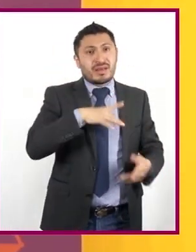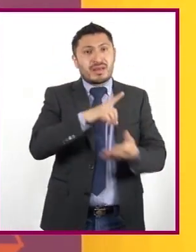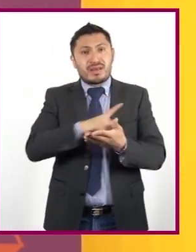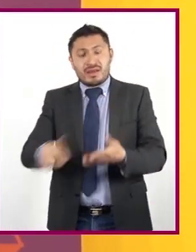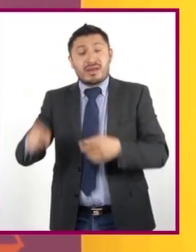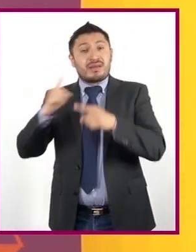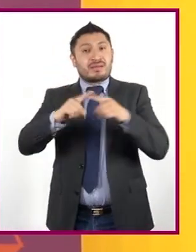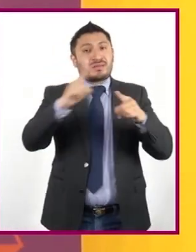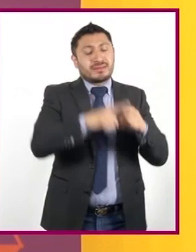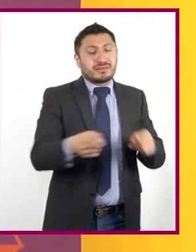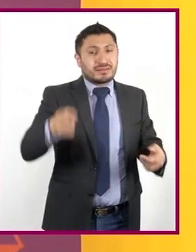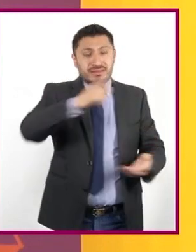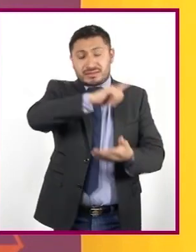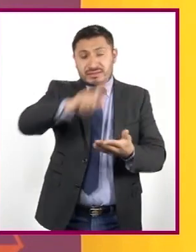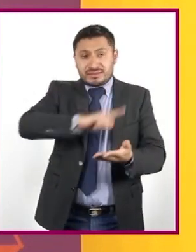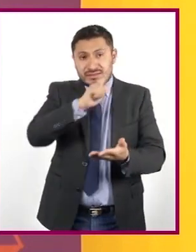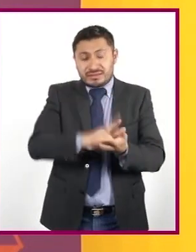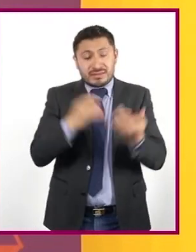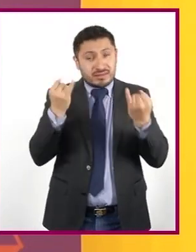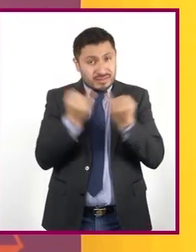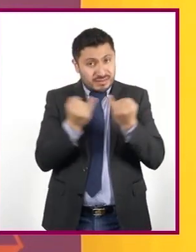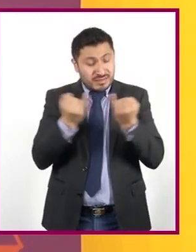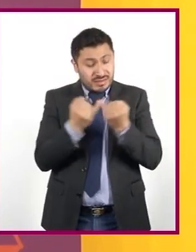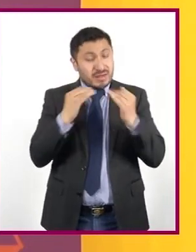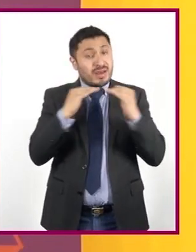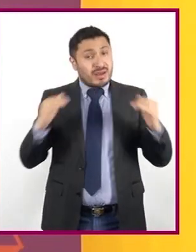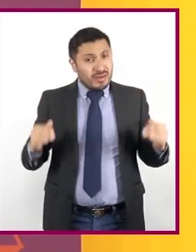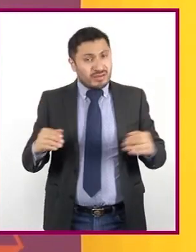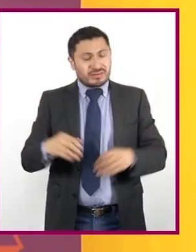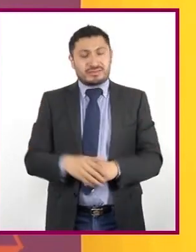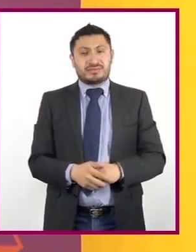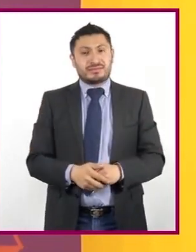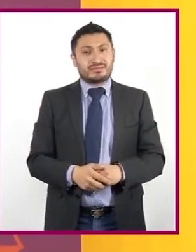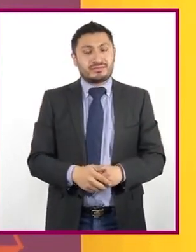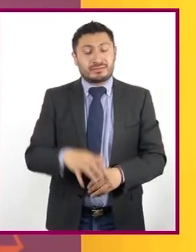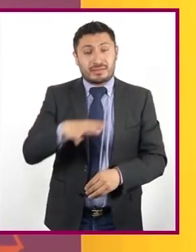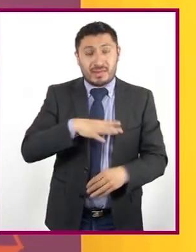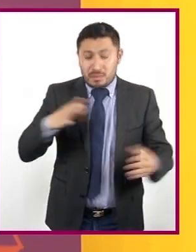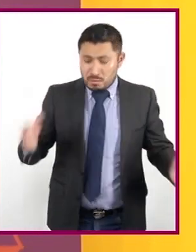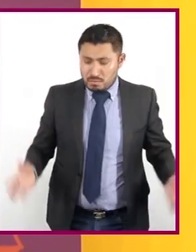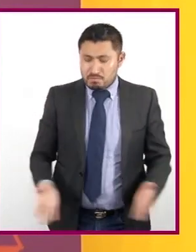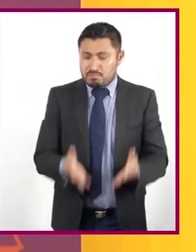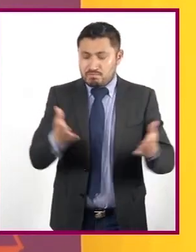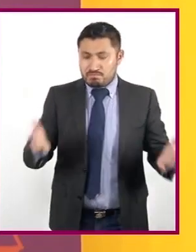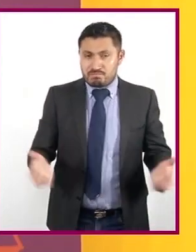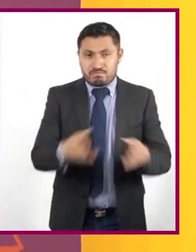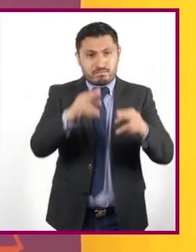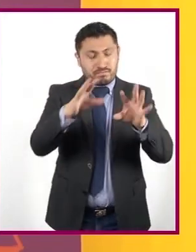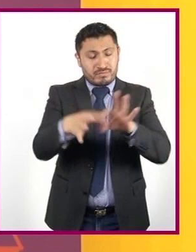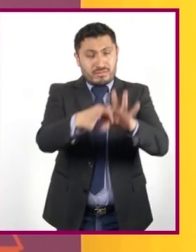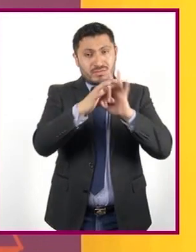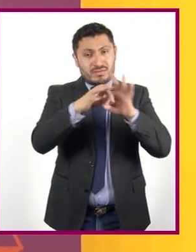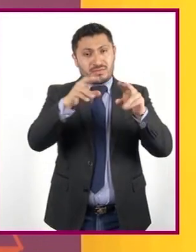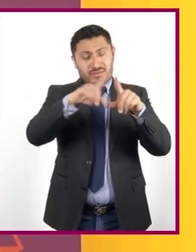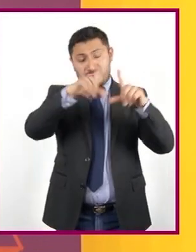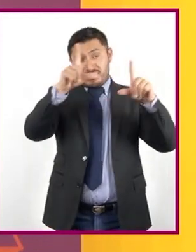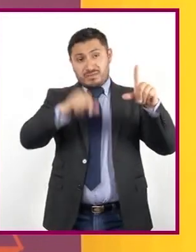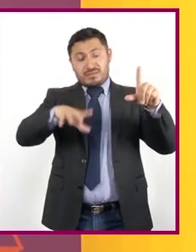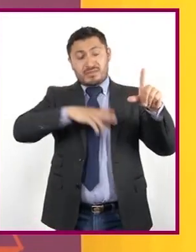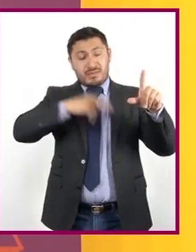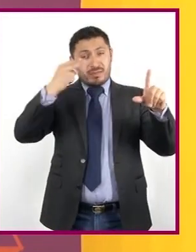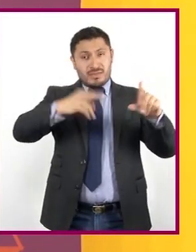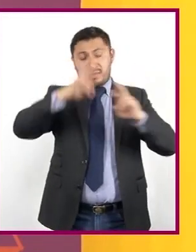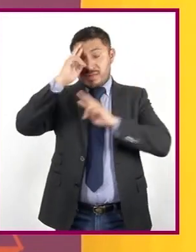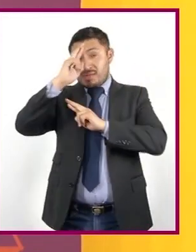diferencia en el marco de la igualdad. Vimos que para fortalecer la unidad nacional es necesario el